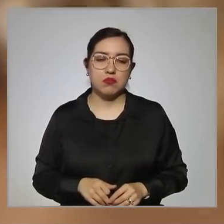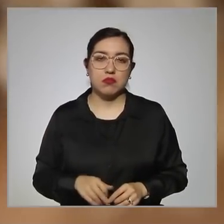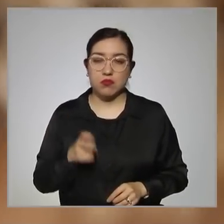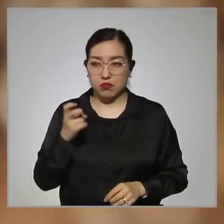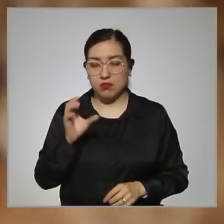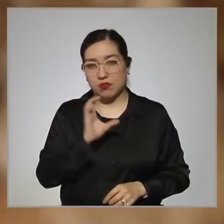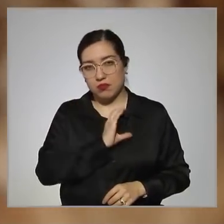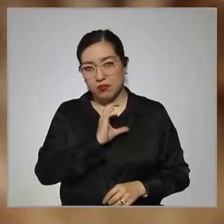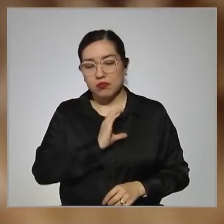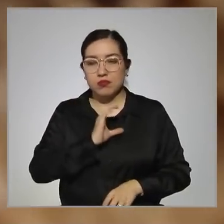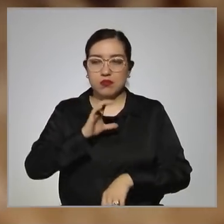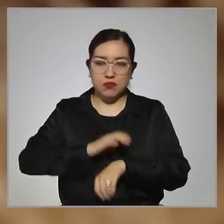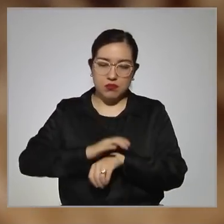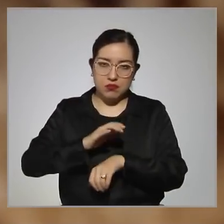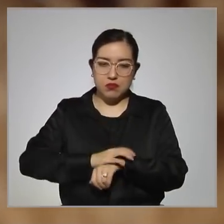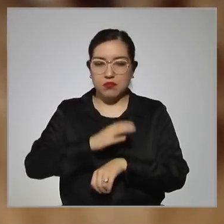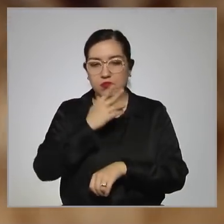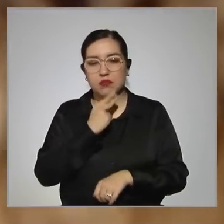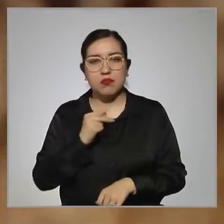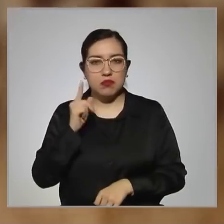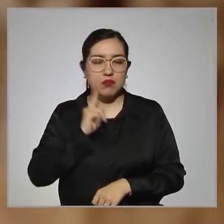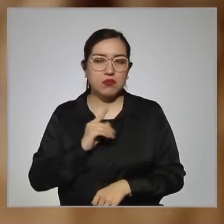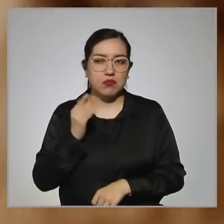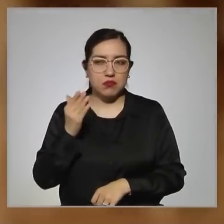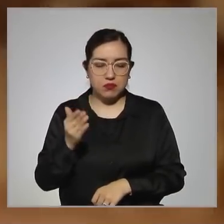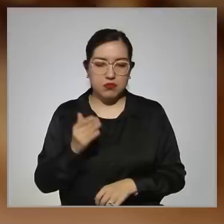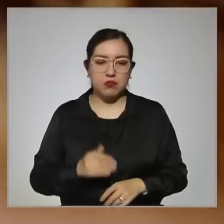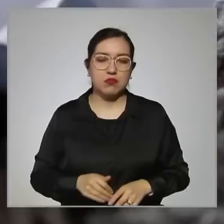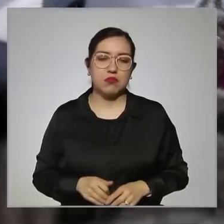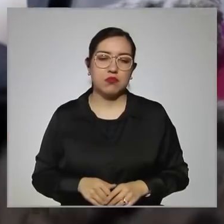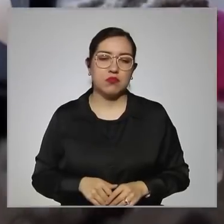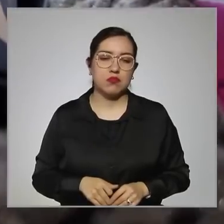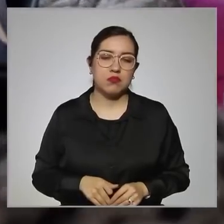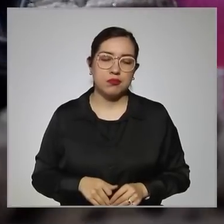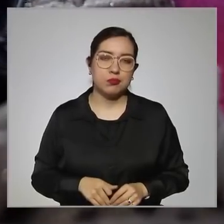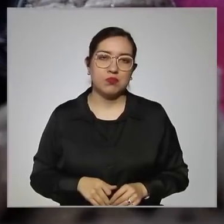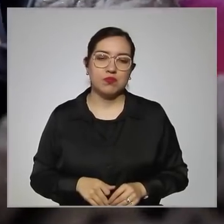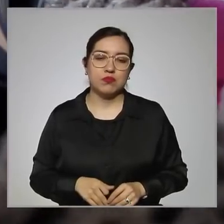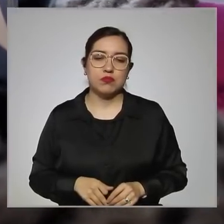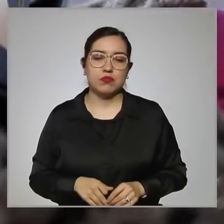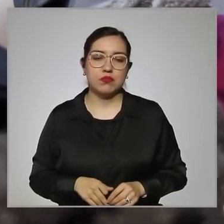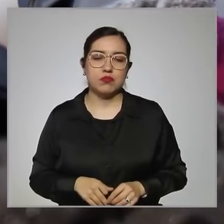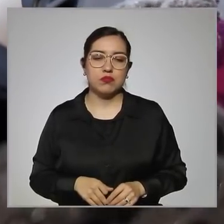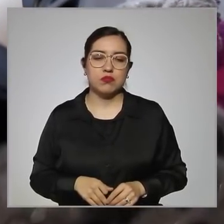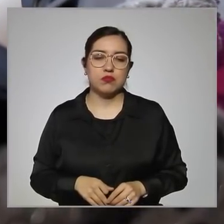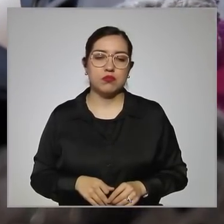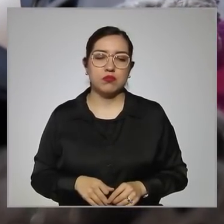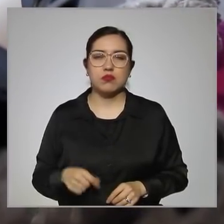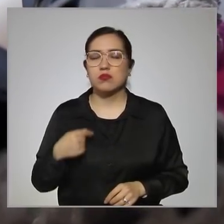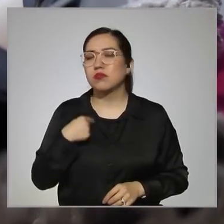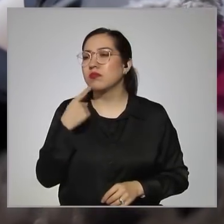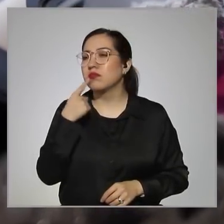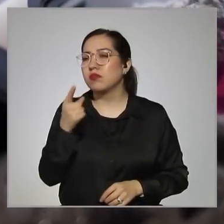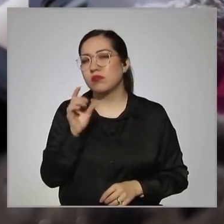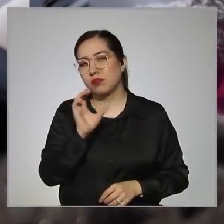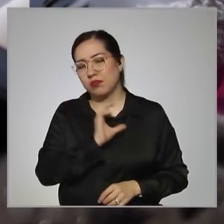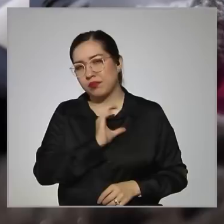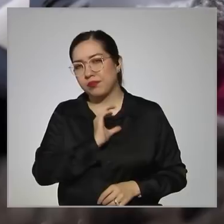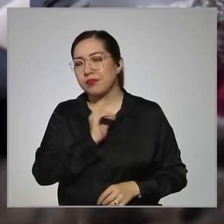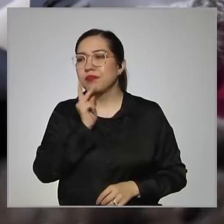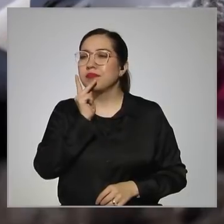un amigo, a una amiga, y le dedicáramos unas palabras cariñosas.